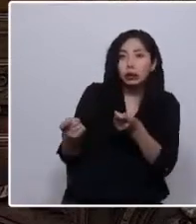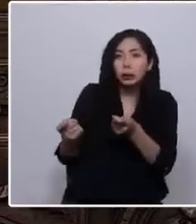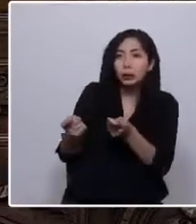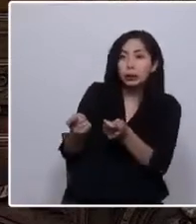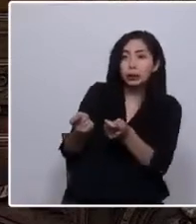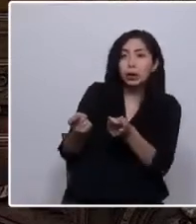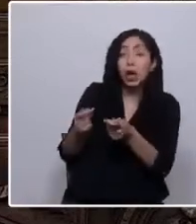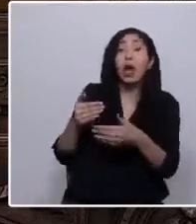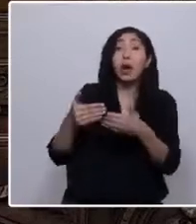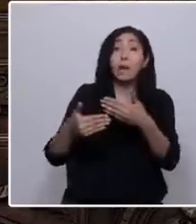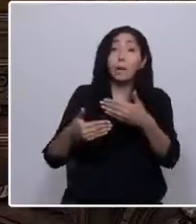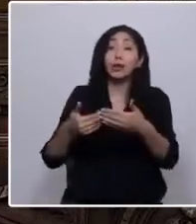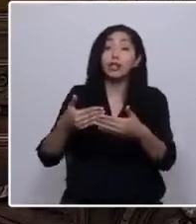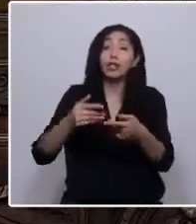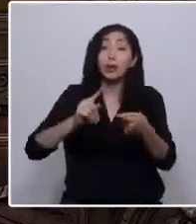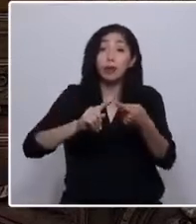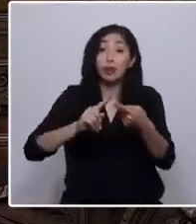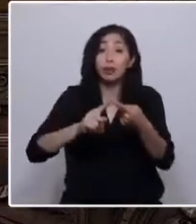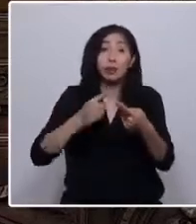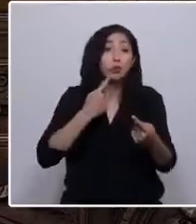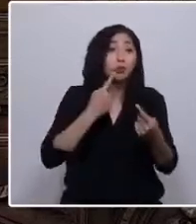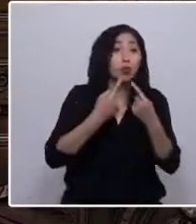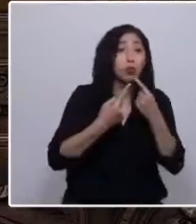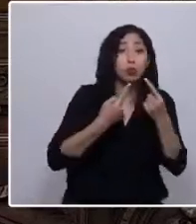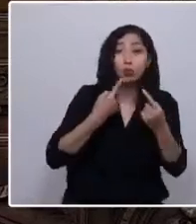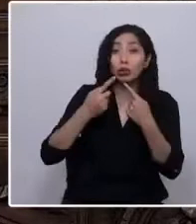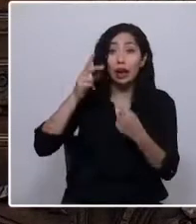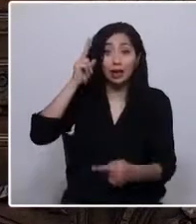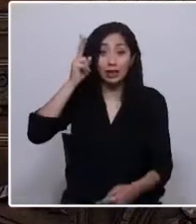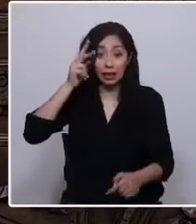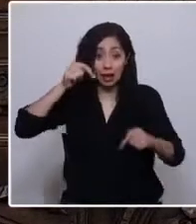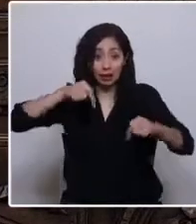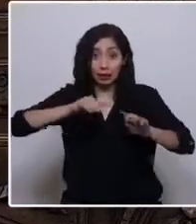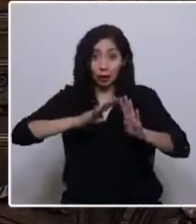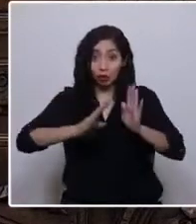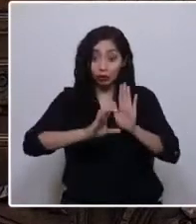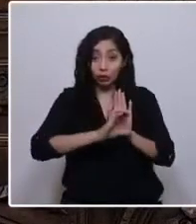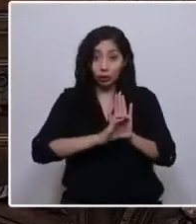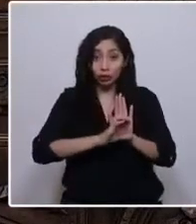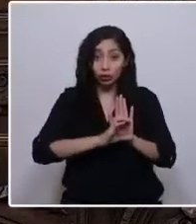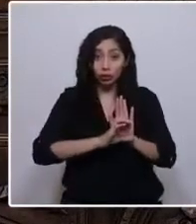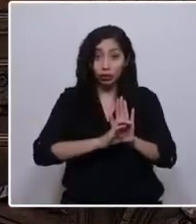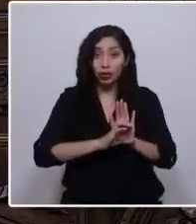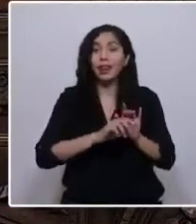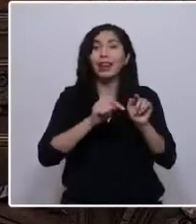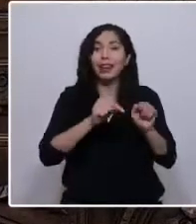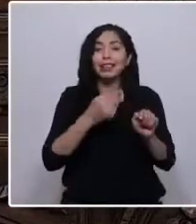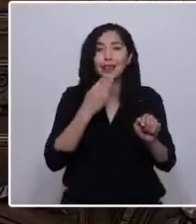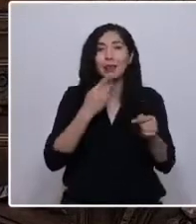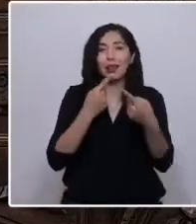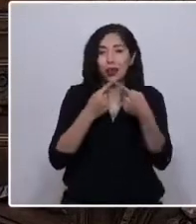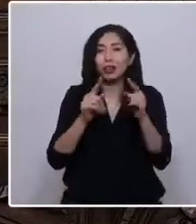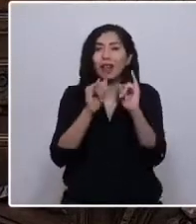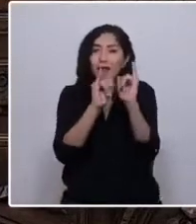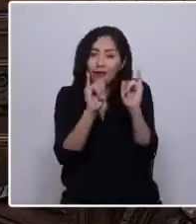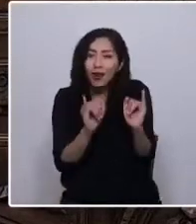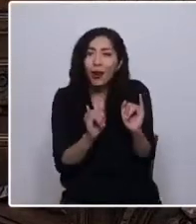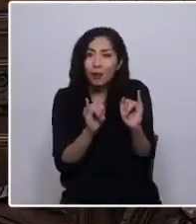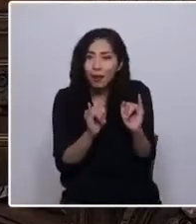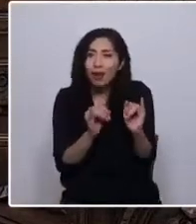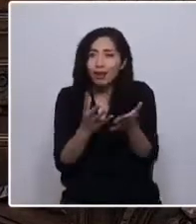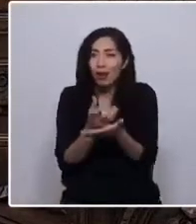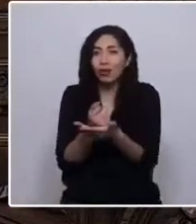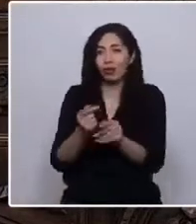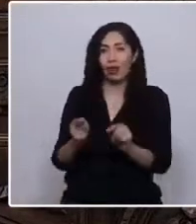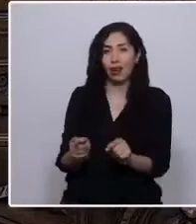proceso de participación y consulta indígena acordado por esta convención es otro paso en el mismo sentido.